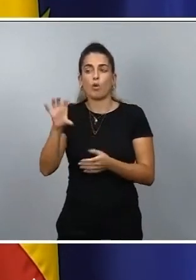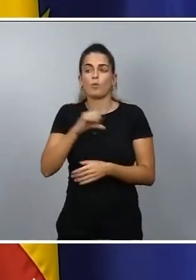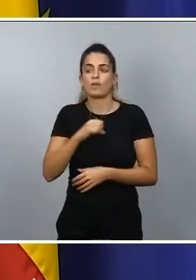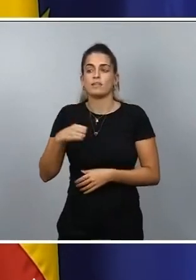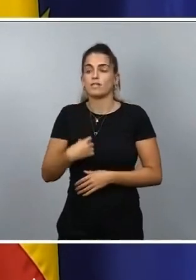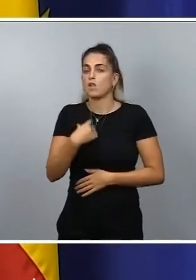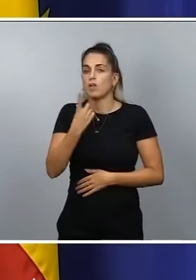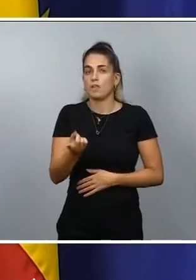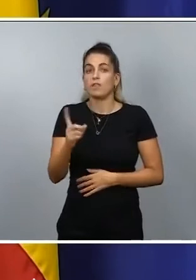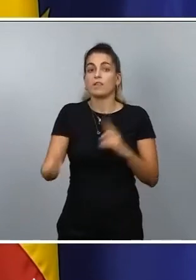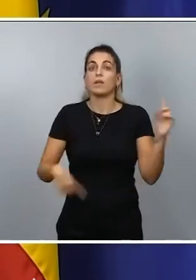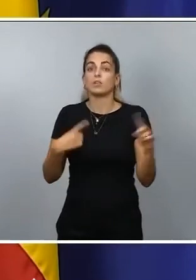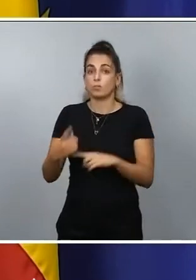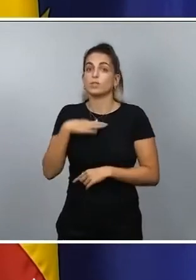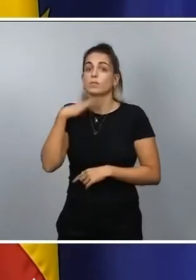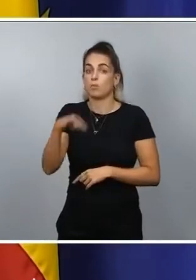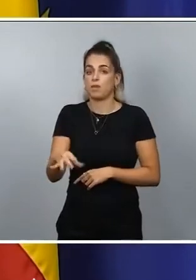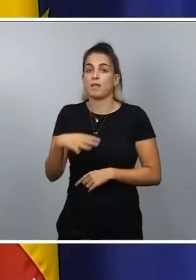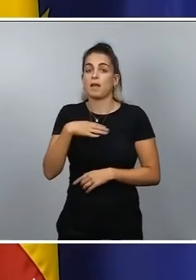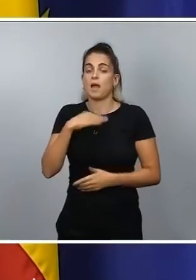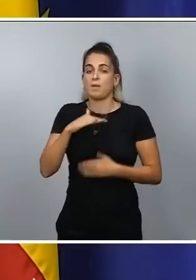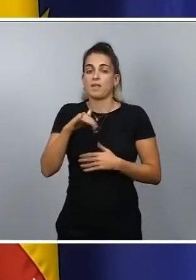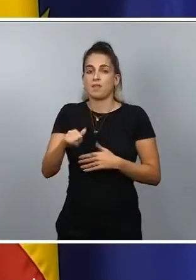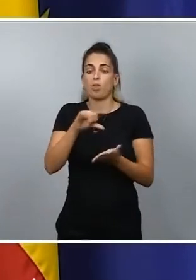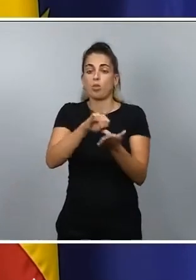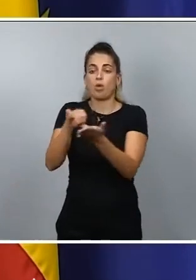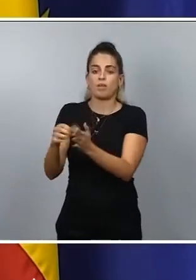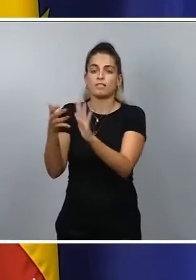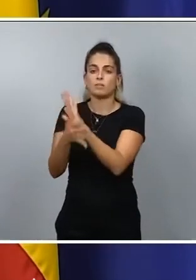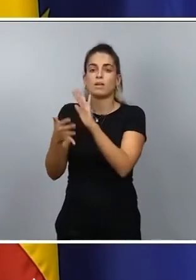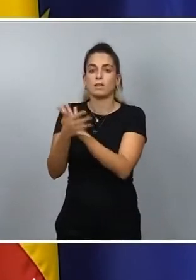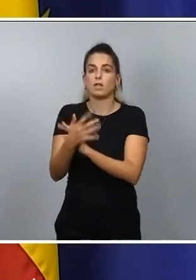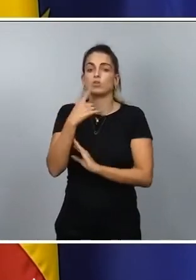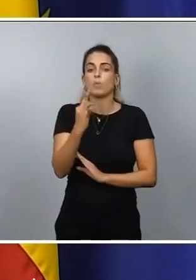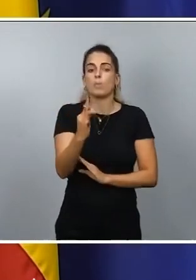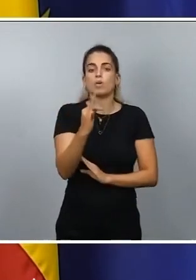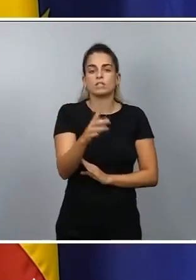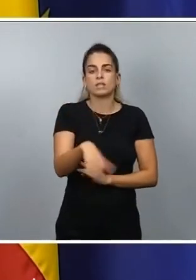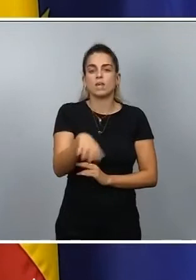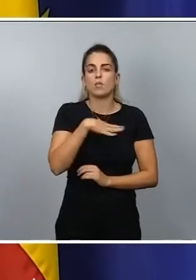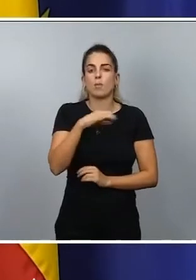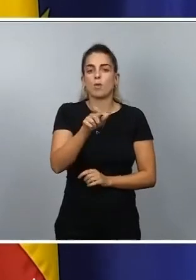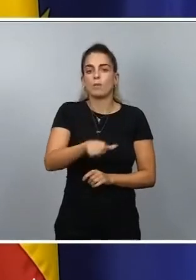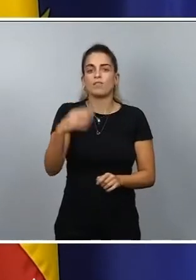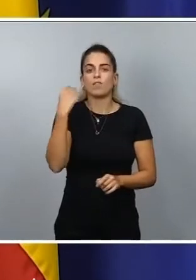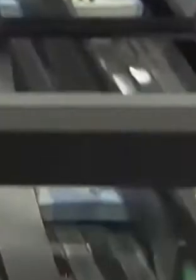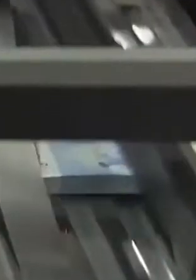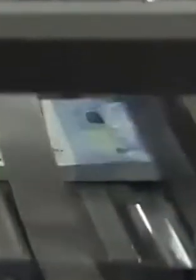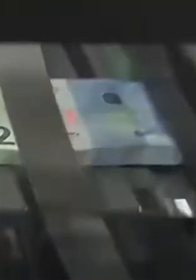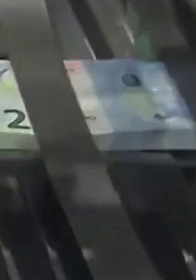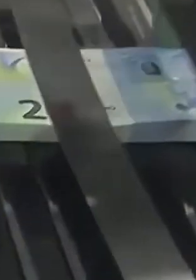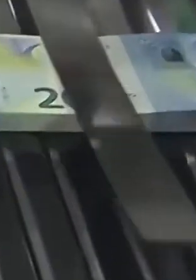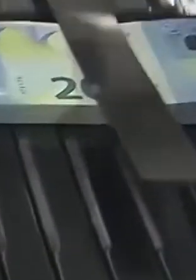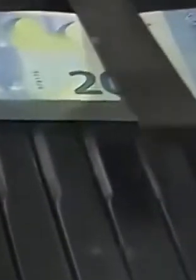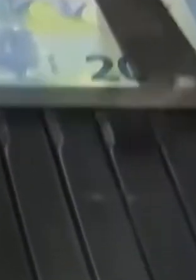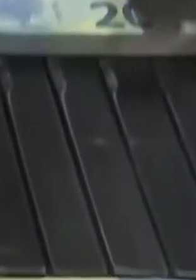capaces después de explicar a la ciudadanía que se beneficiaría fundamentalmente la población joven de esta ley que no están dispuestos a hacerlo el ejecutivo